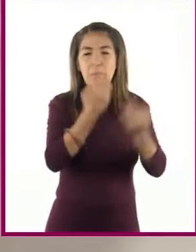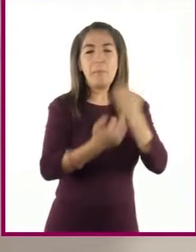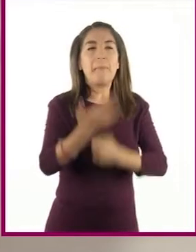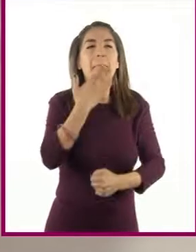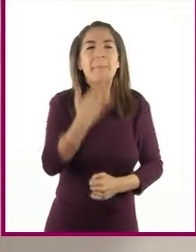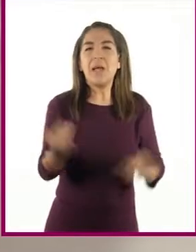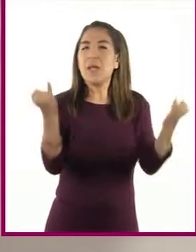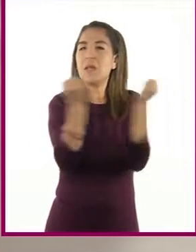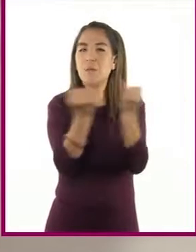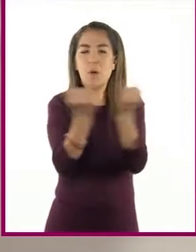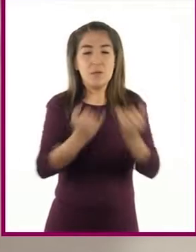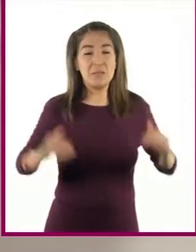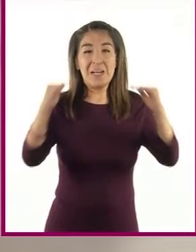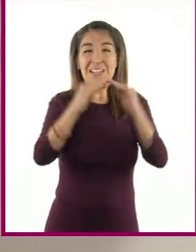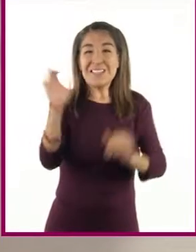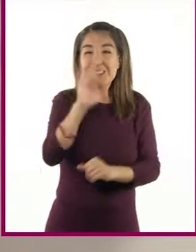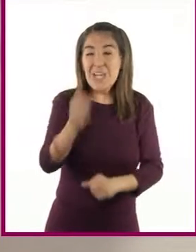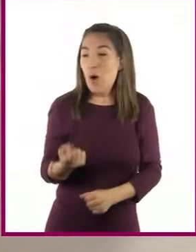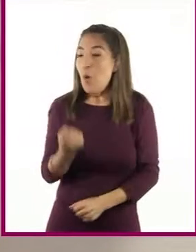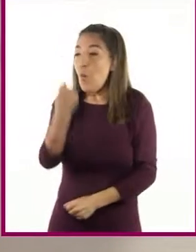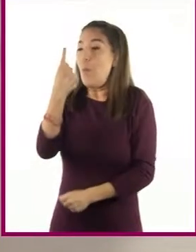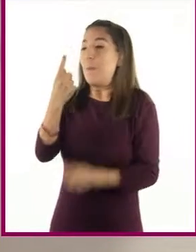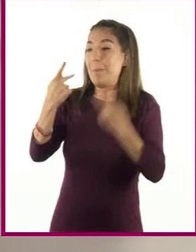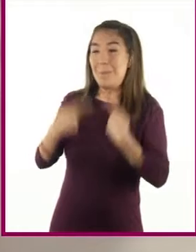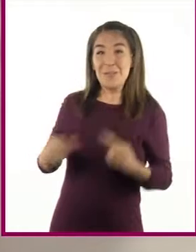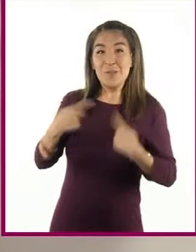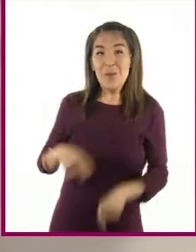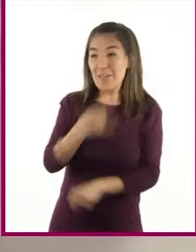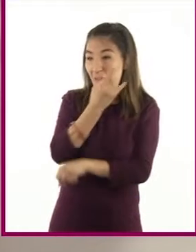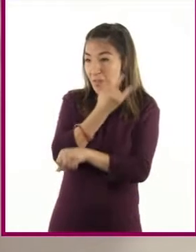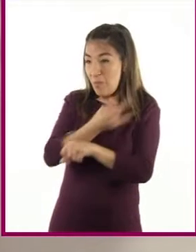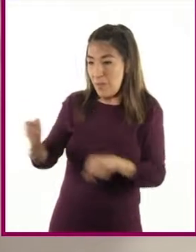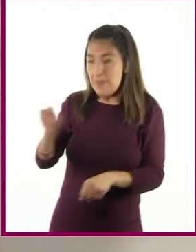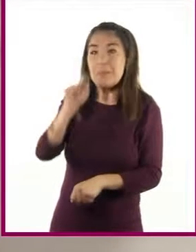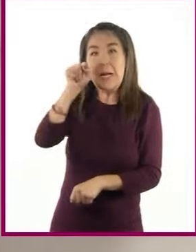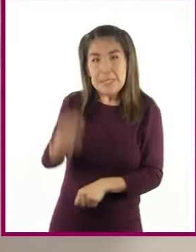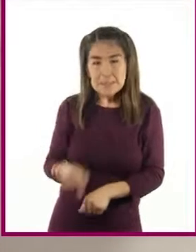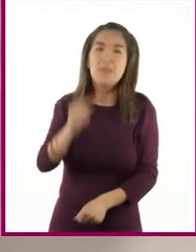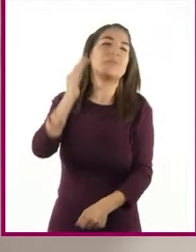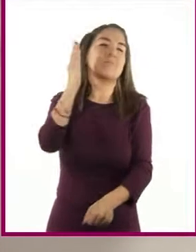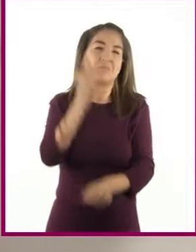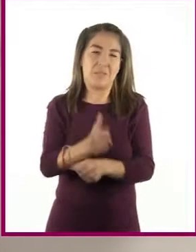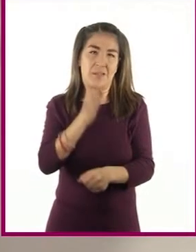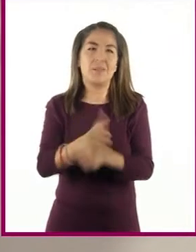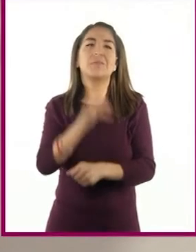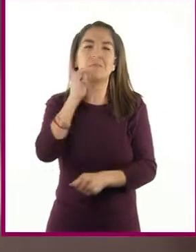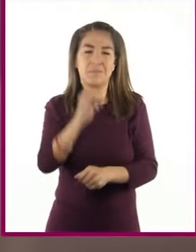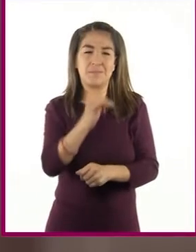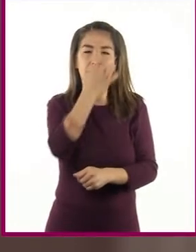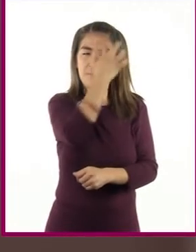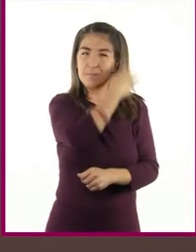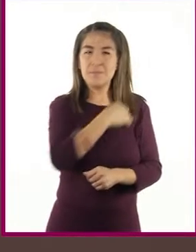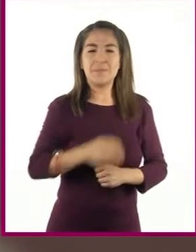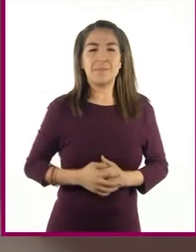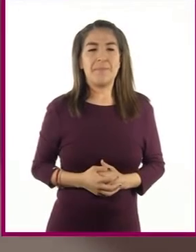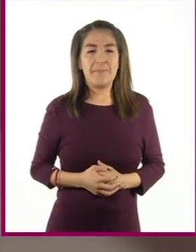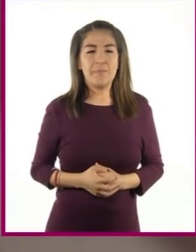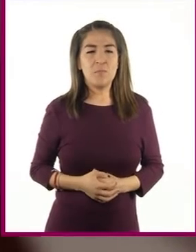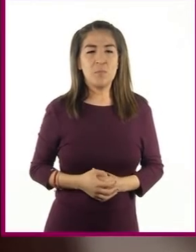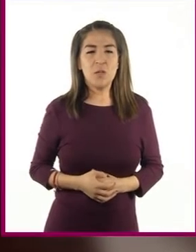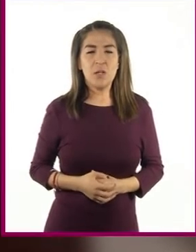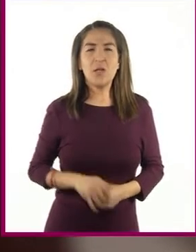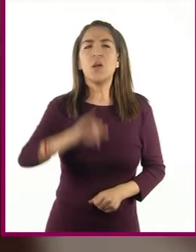toda persona que infrinja un daño a otro tendrá una sanción o un castigo.